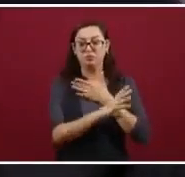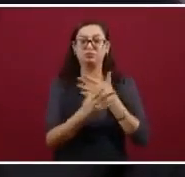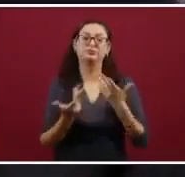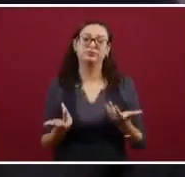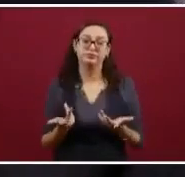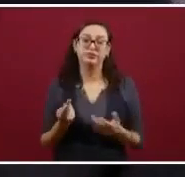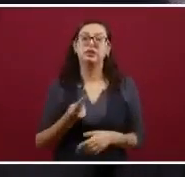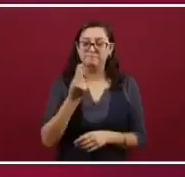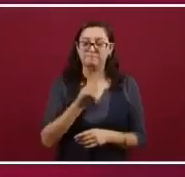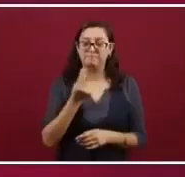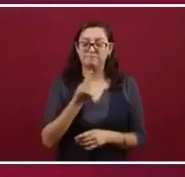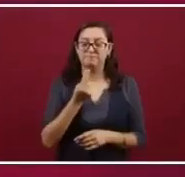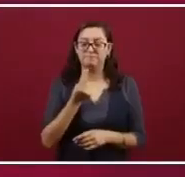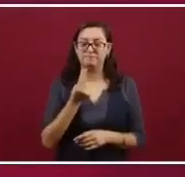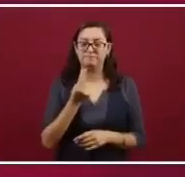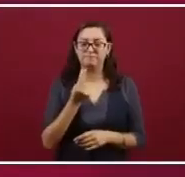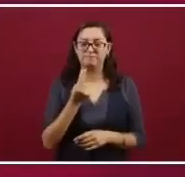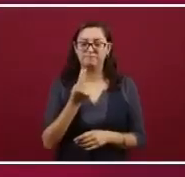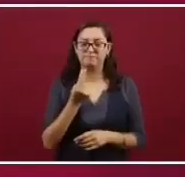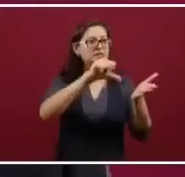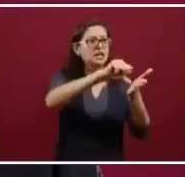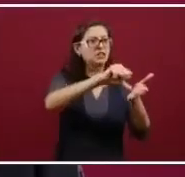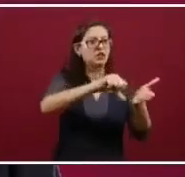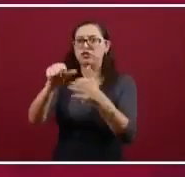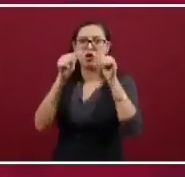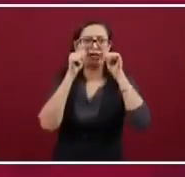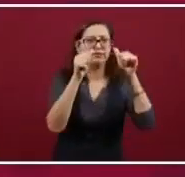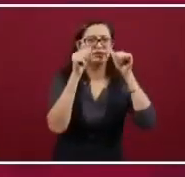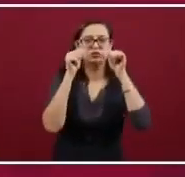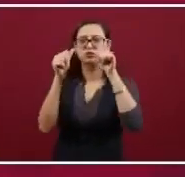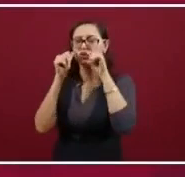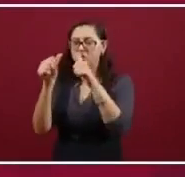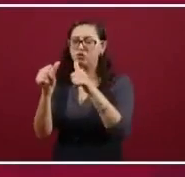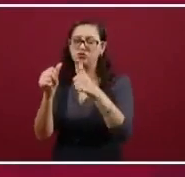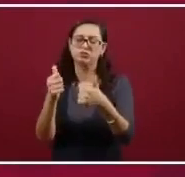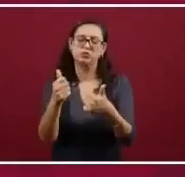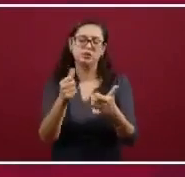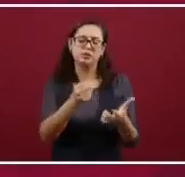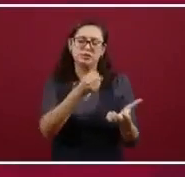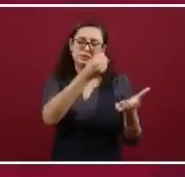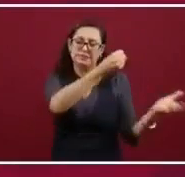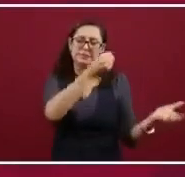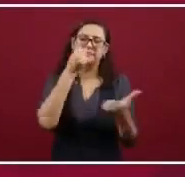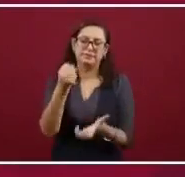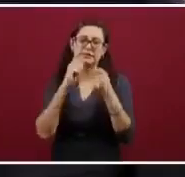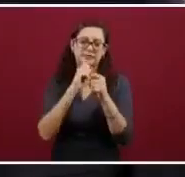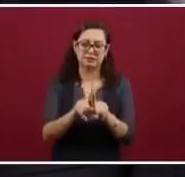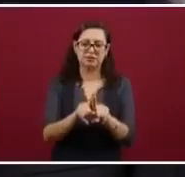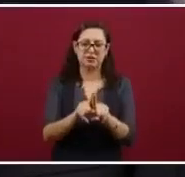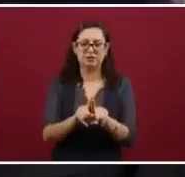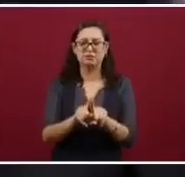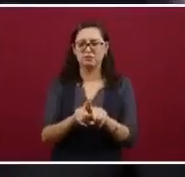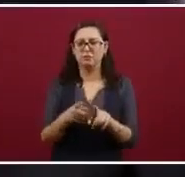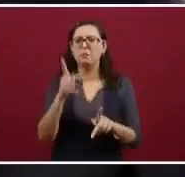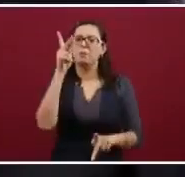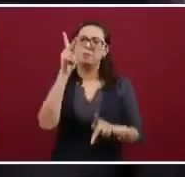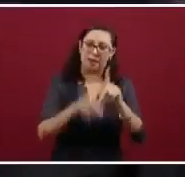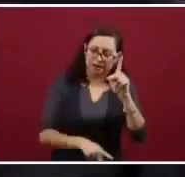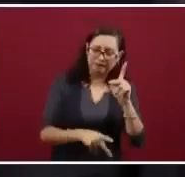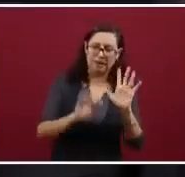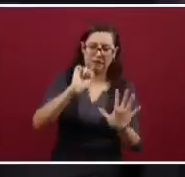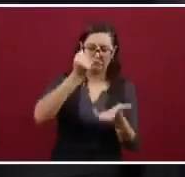necesitamos fortalecer los centros de atención y para eso se va a requerir recursos. Entonces tenemos pensado